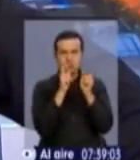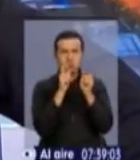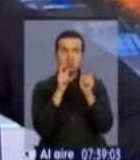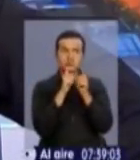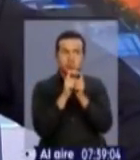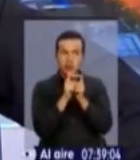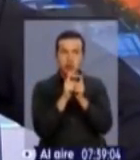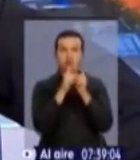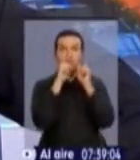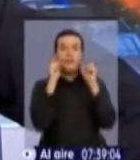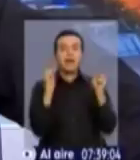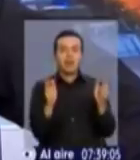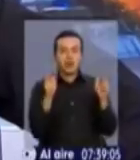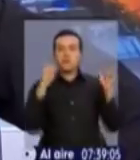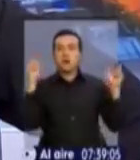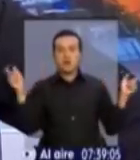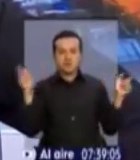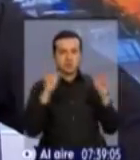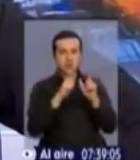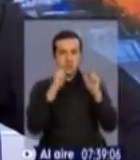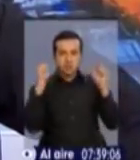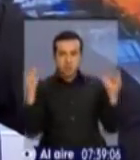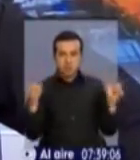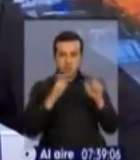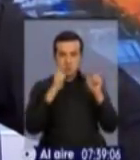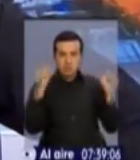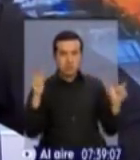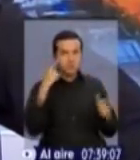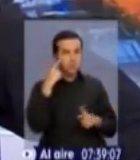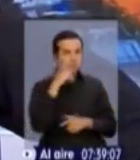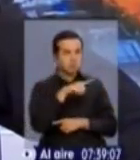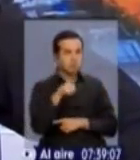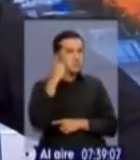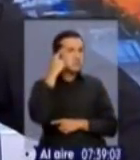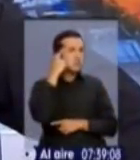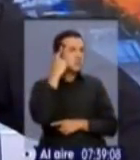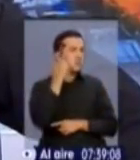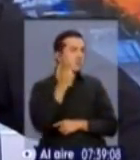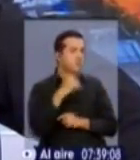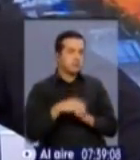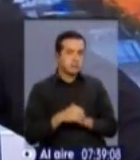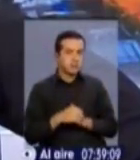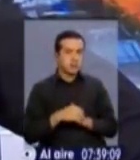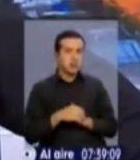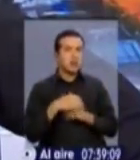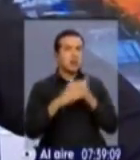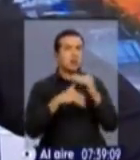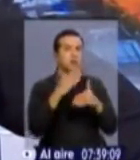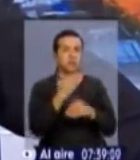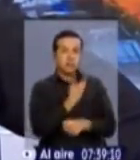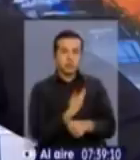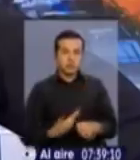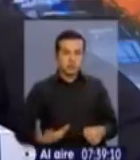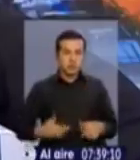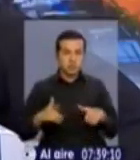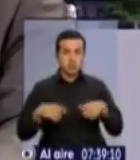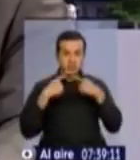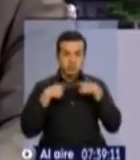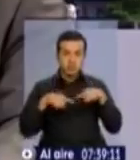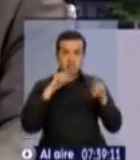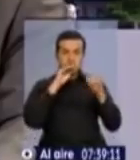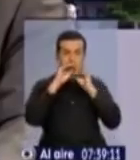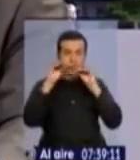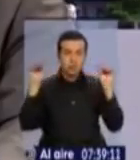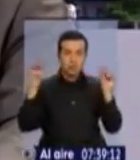cierta presión casualmente por esta expectativa que tú mencionas pero arreglamos seguido el presidente de la republica convoca a este consejo de